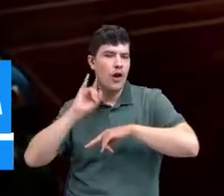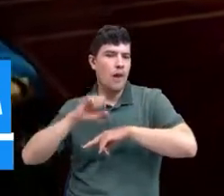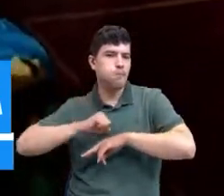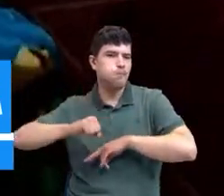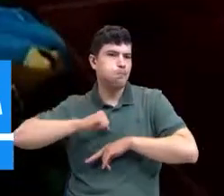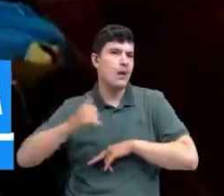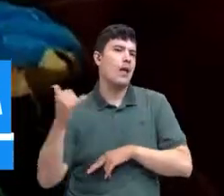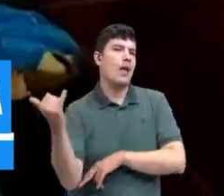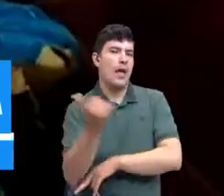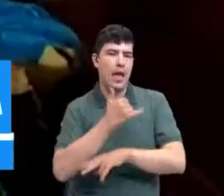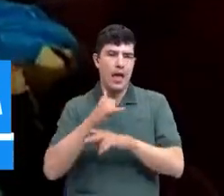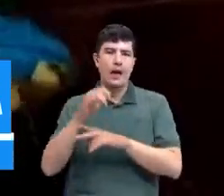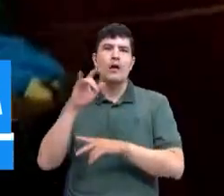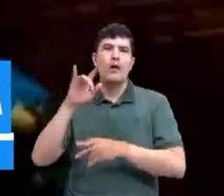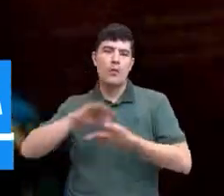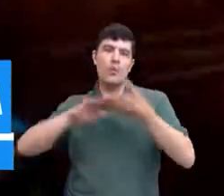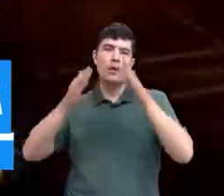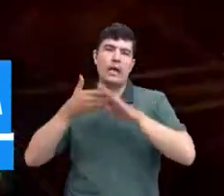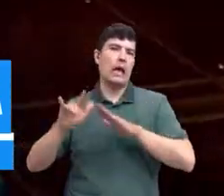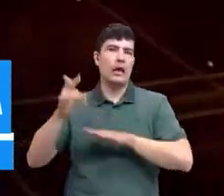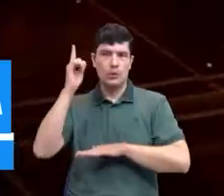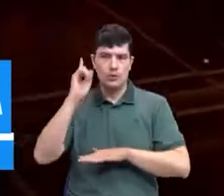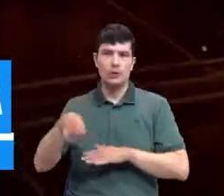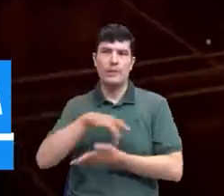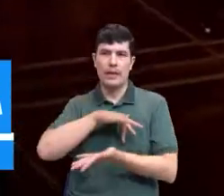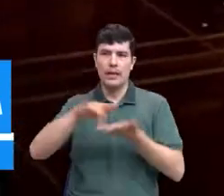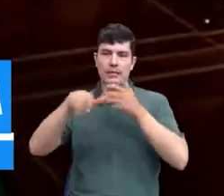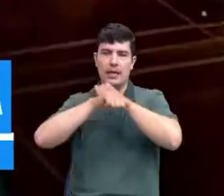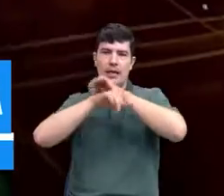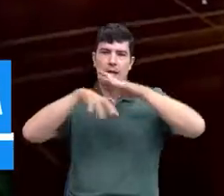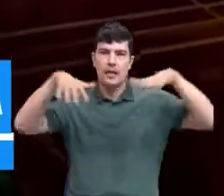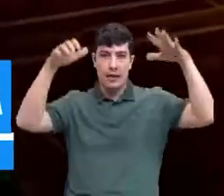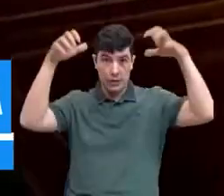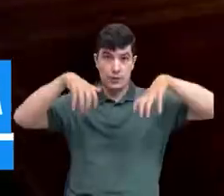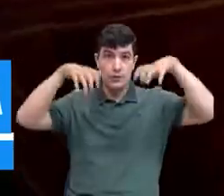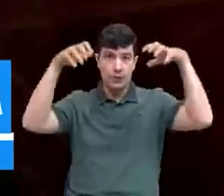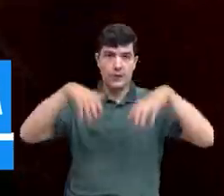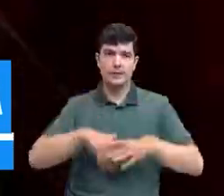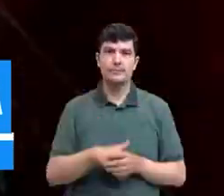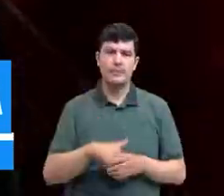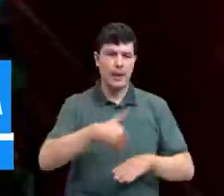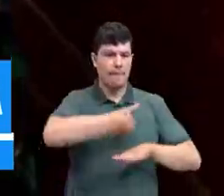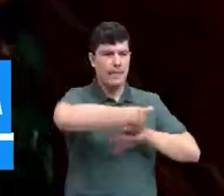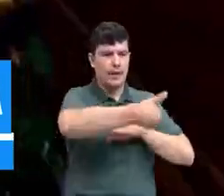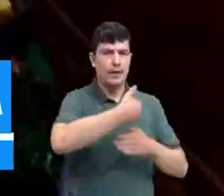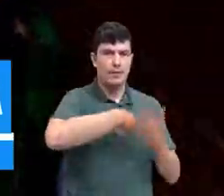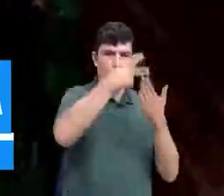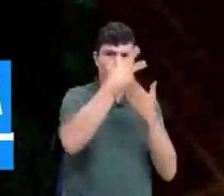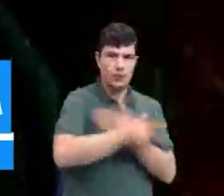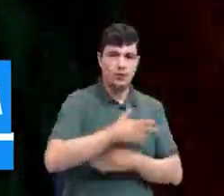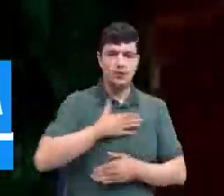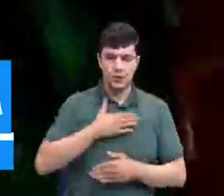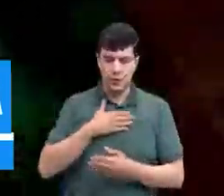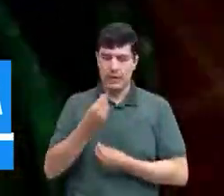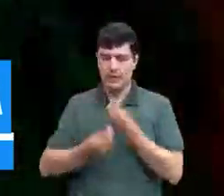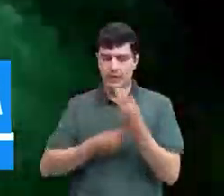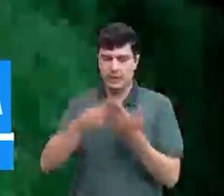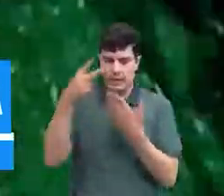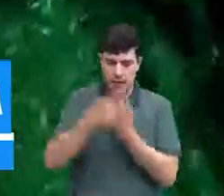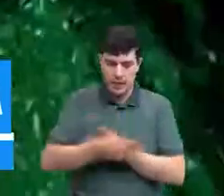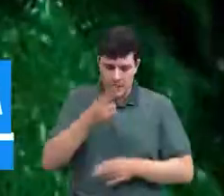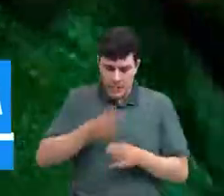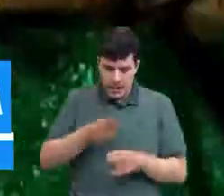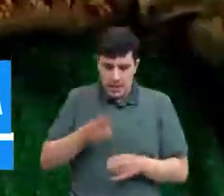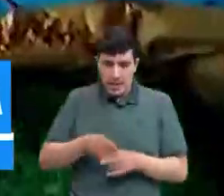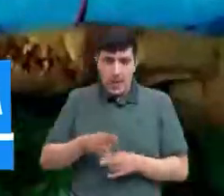la comunidad ante una emergencia por lluvias. Nos pedían un proyecto. Yo realicé un proyecto llamado